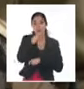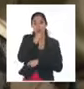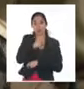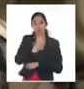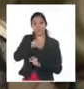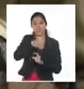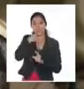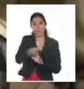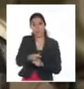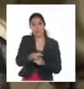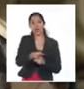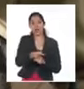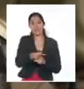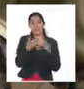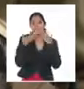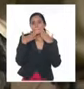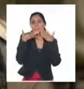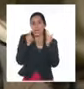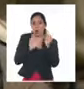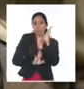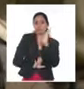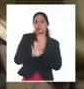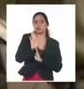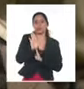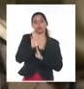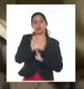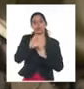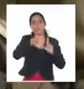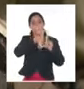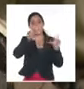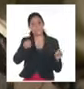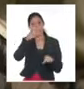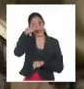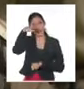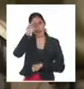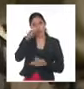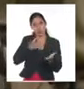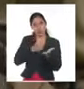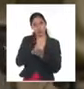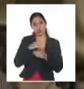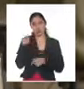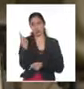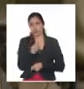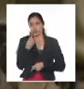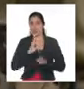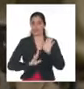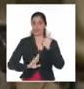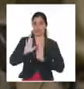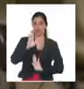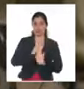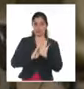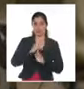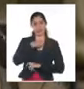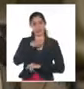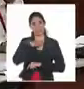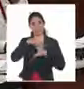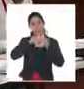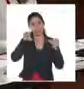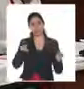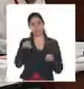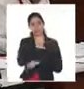de la construcción de ese mejor país al que todos aspiramos, asegurando esa continuidad que nos permita también defender lo más sagrado que tenemos, que es la